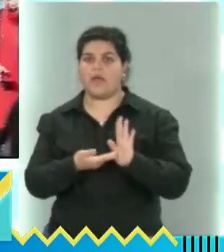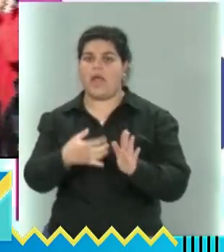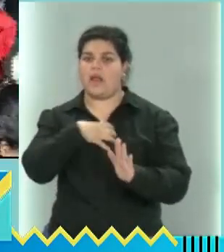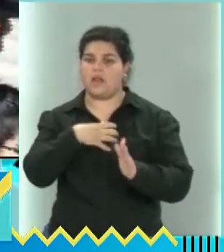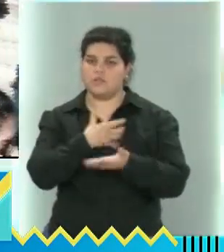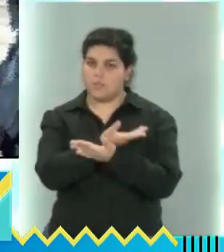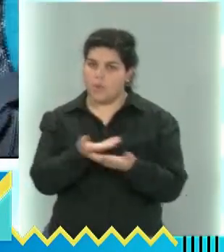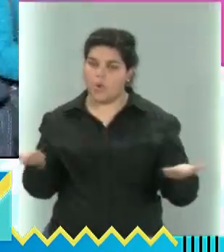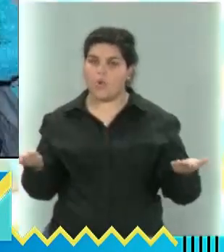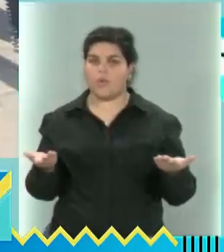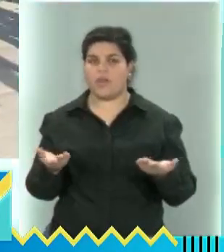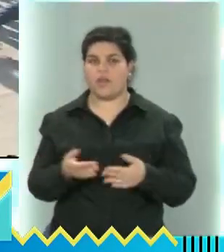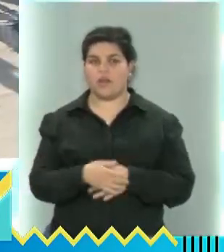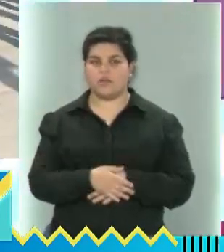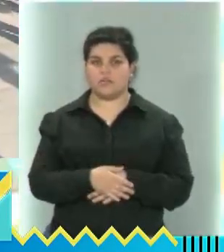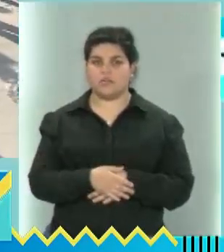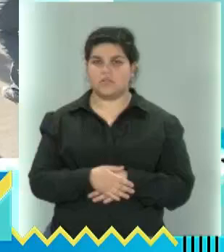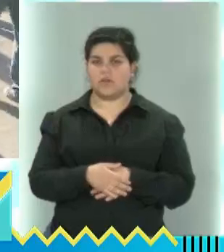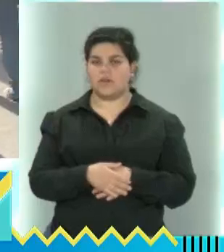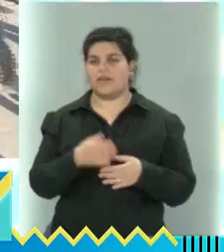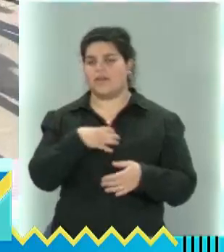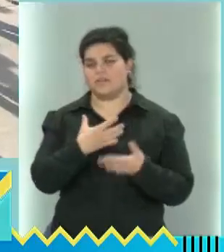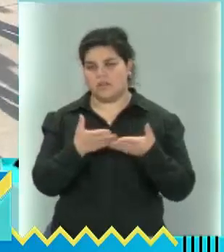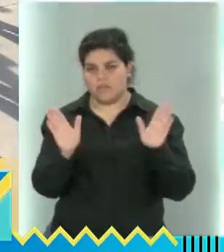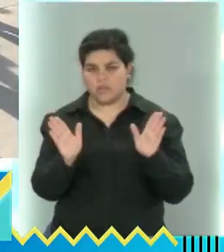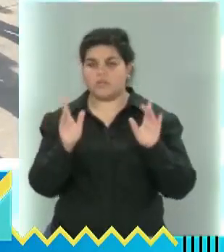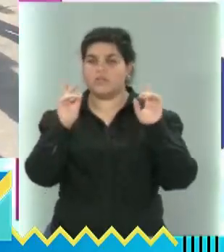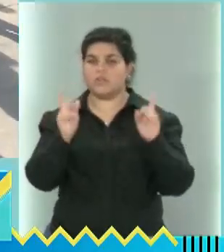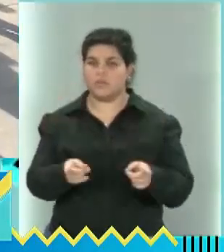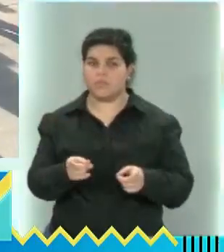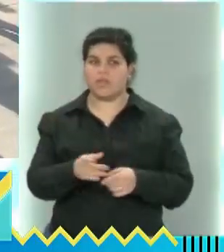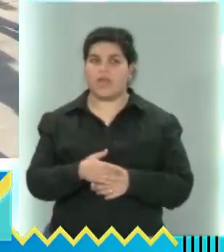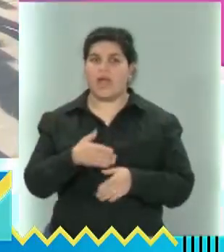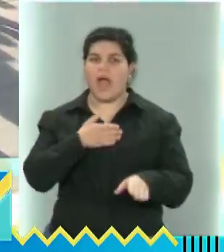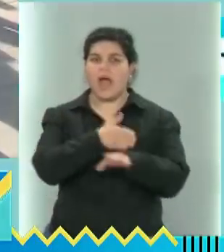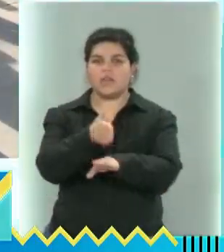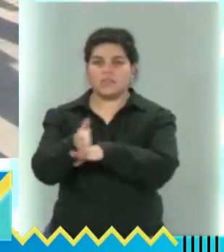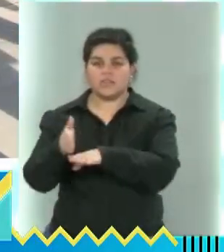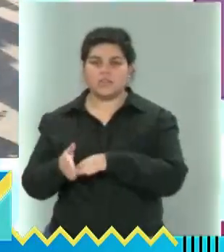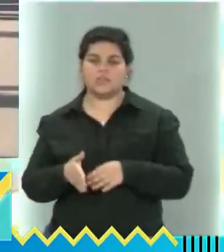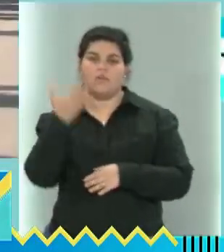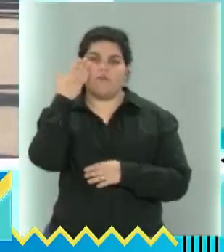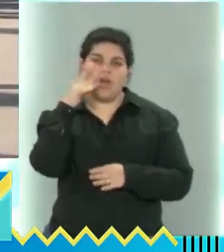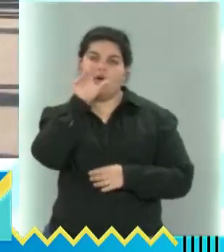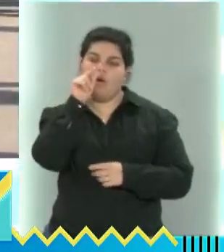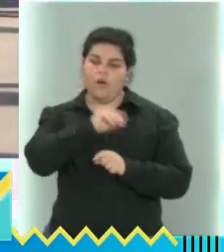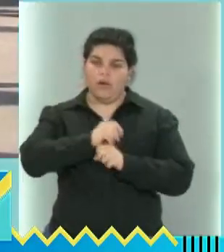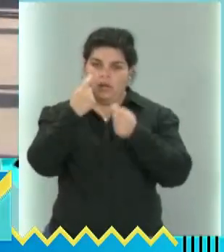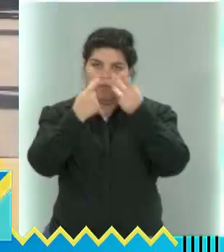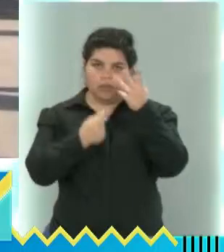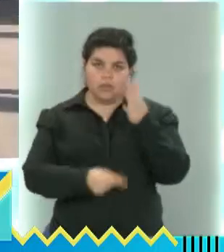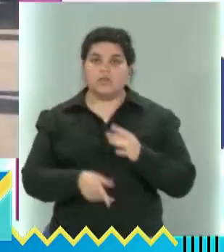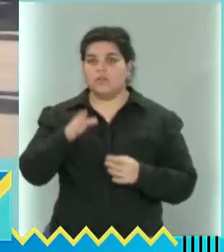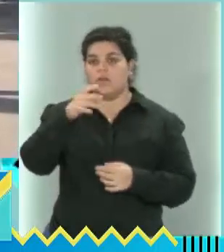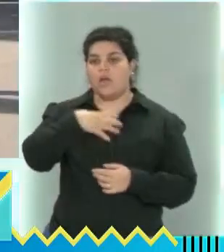públicas, a los medios, al acceso, digamos, a las redes sociales, etc., los chicos saben